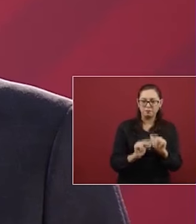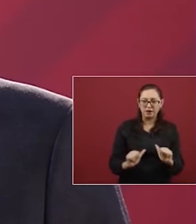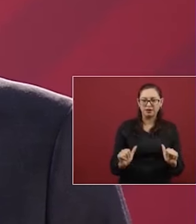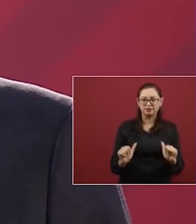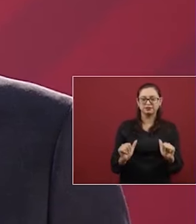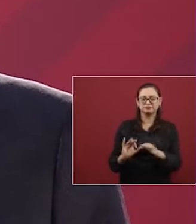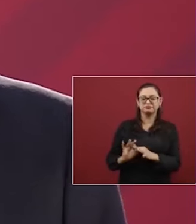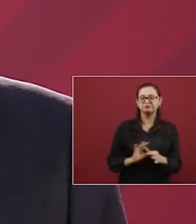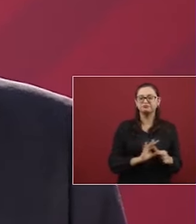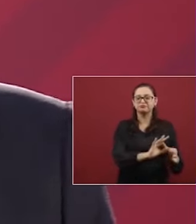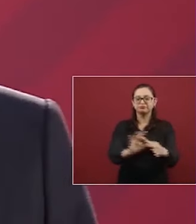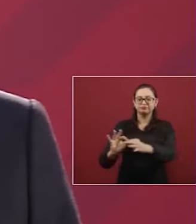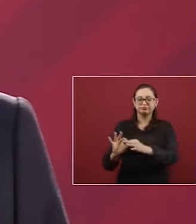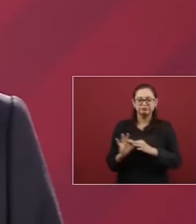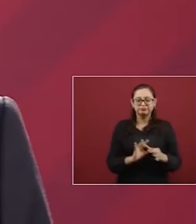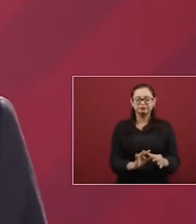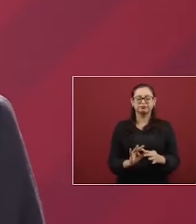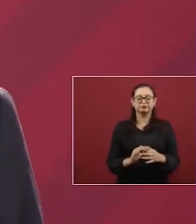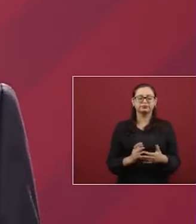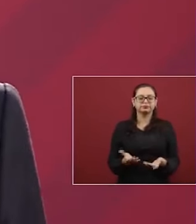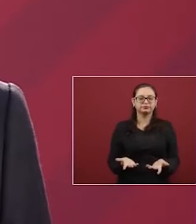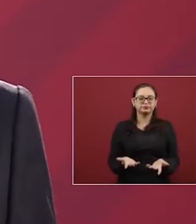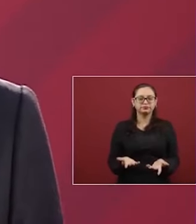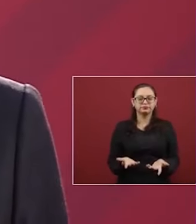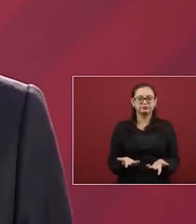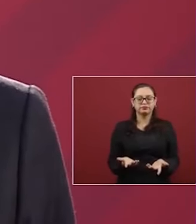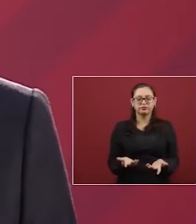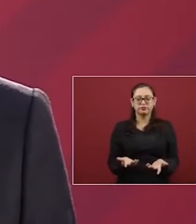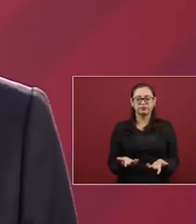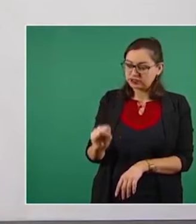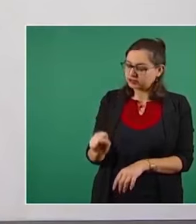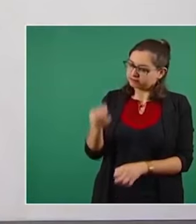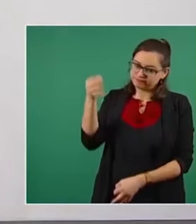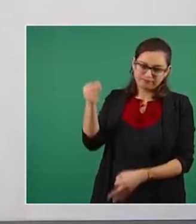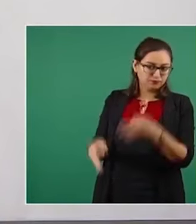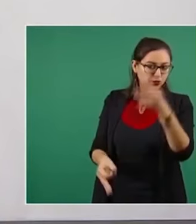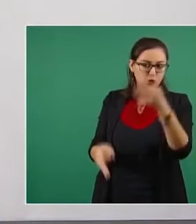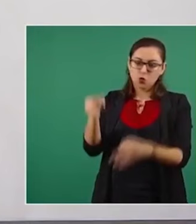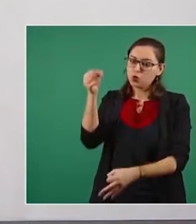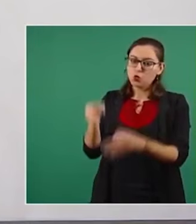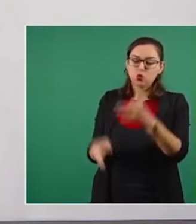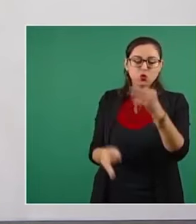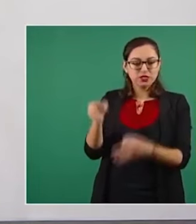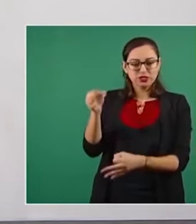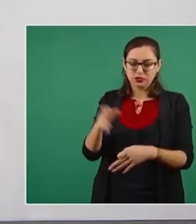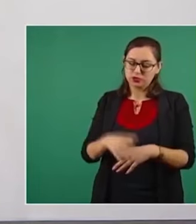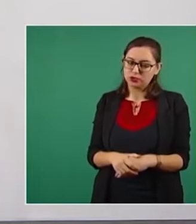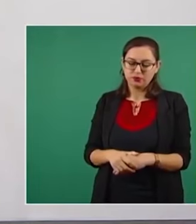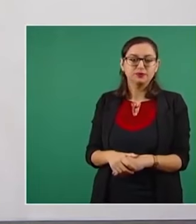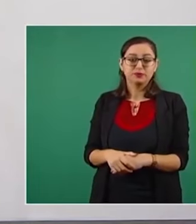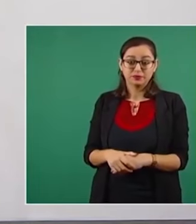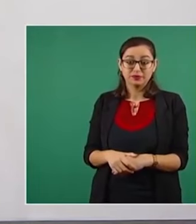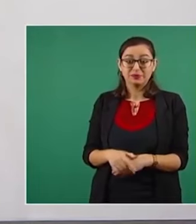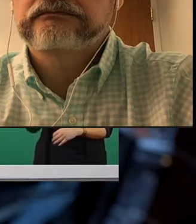de 8 mujeres colombianas que desempeñaban como trabajadores sexuales y cuyo rastro se perdió mientras iban a animar una